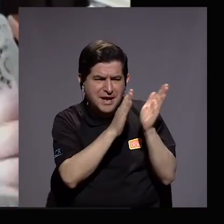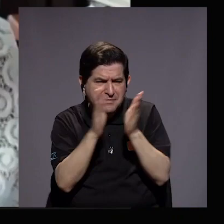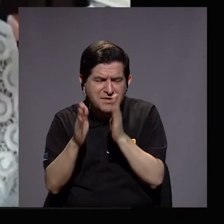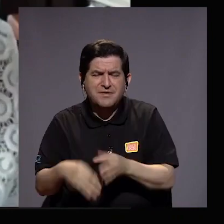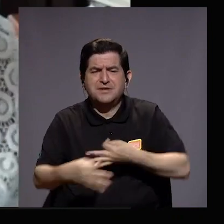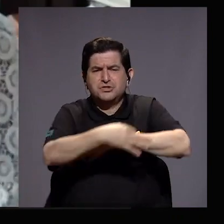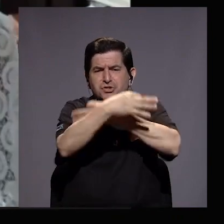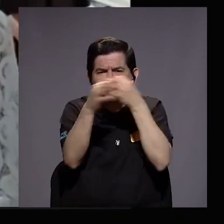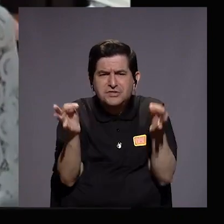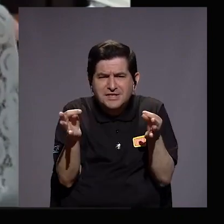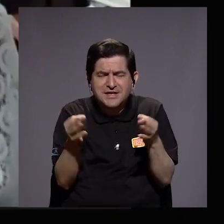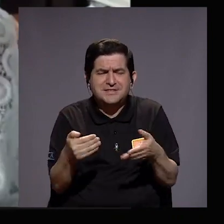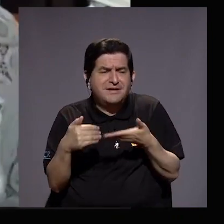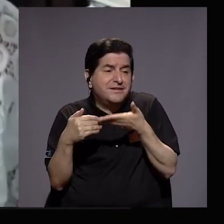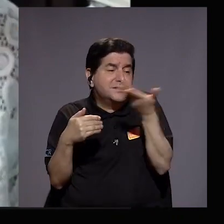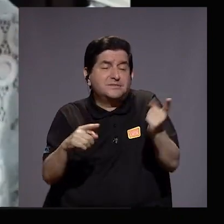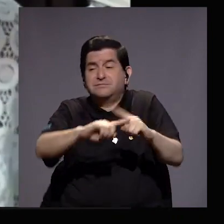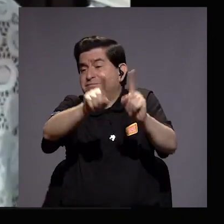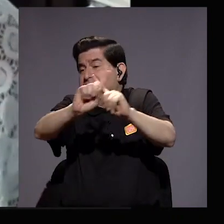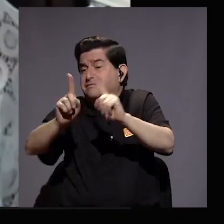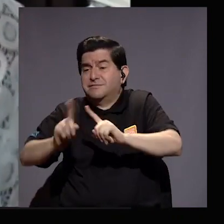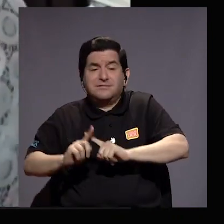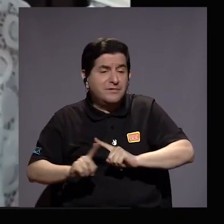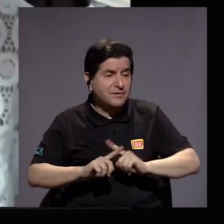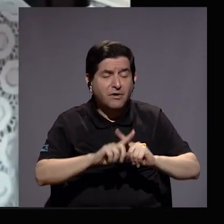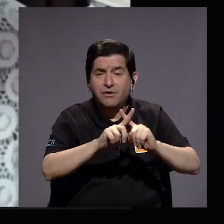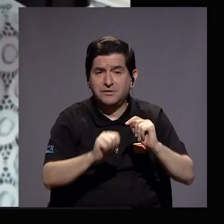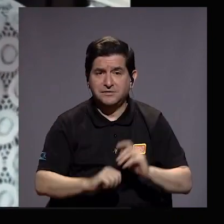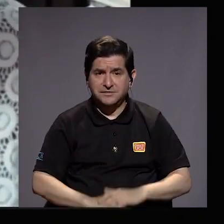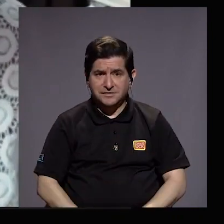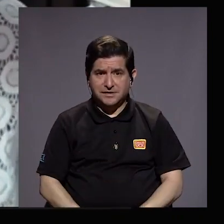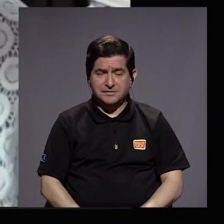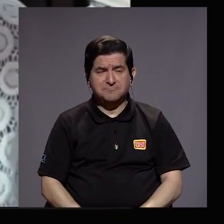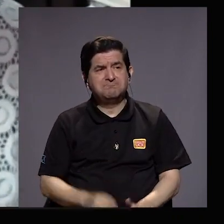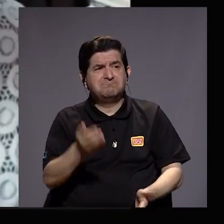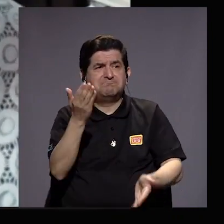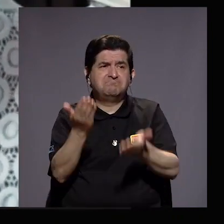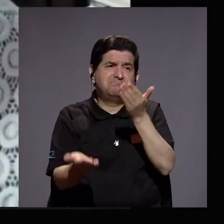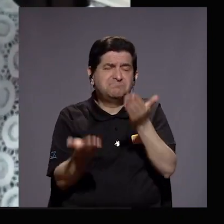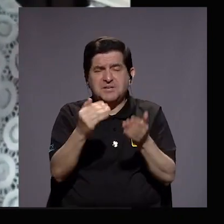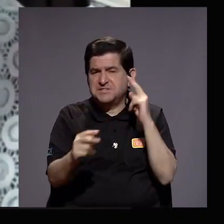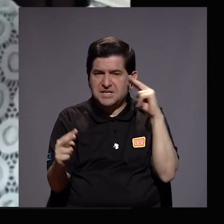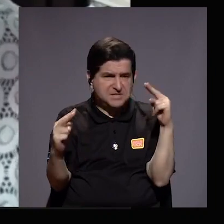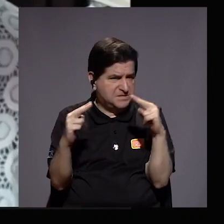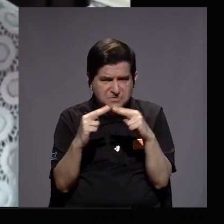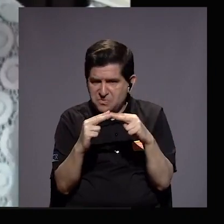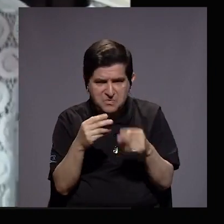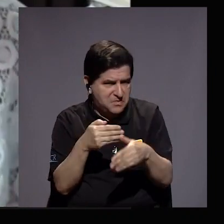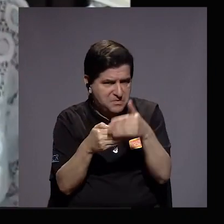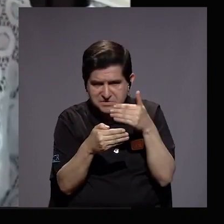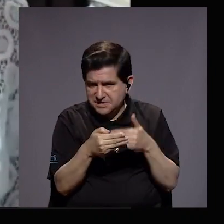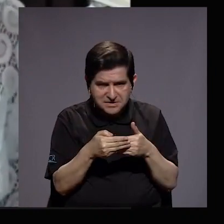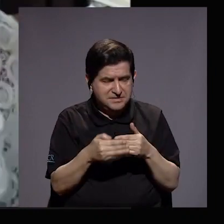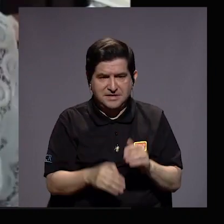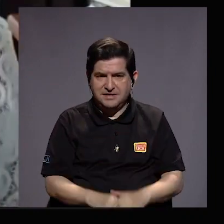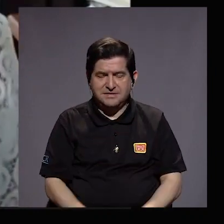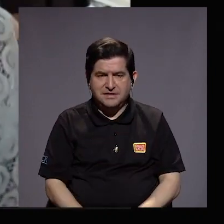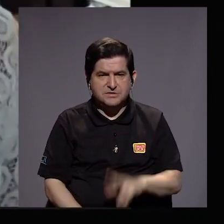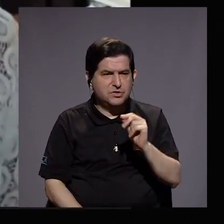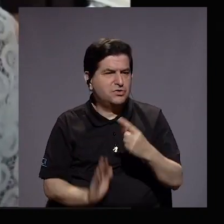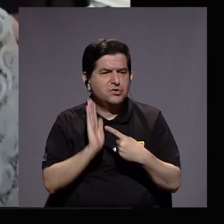preparación, talleres, muchas cosas, pues que tal vez sí no se conocieron, porque